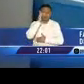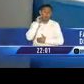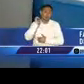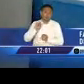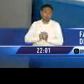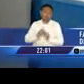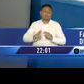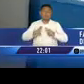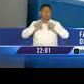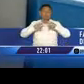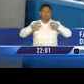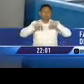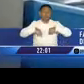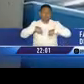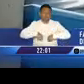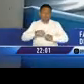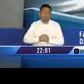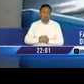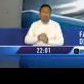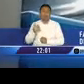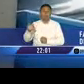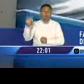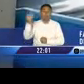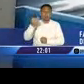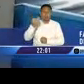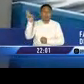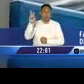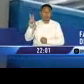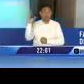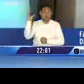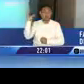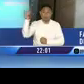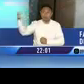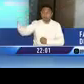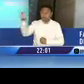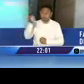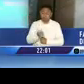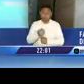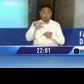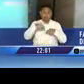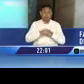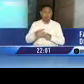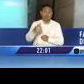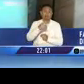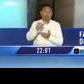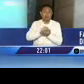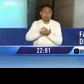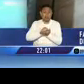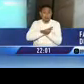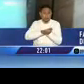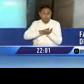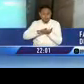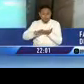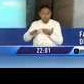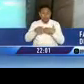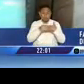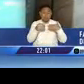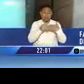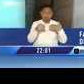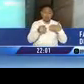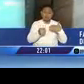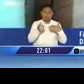las investigaciones, traían moneda original de Venezuela y Colombia para que las impresiones sean de calidad y los billetes